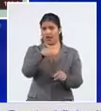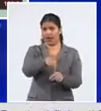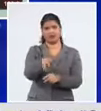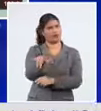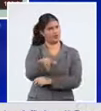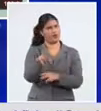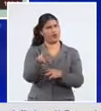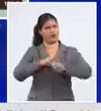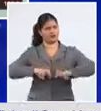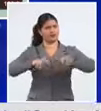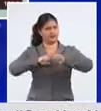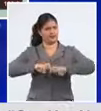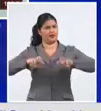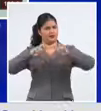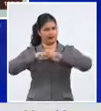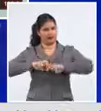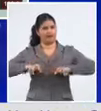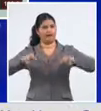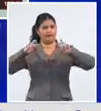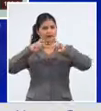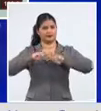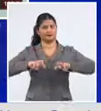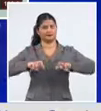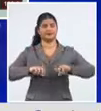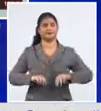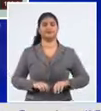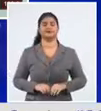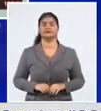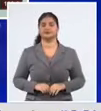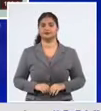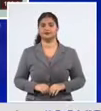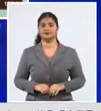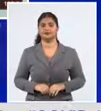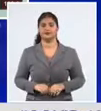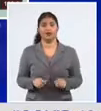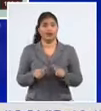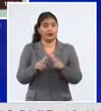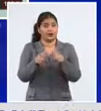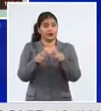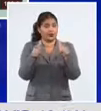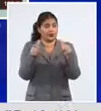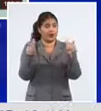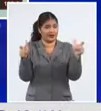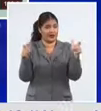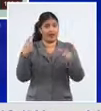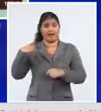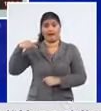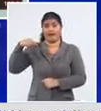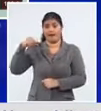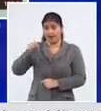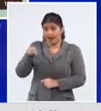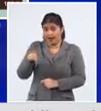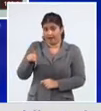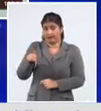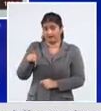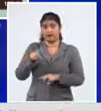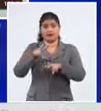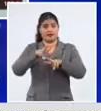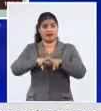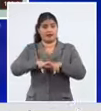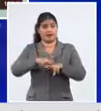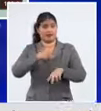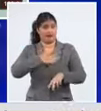tener una representatividad. Y las cifras mayores, La Habana en el día de ayer con el